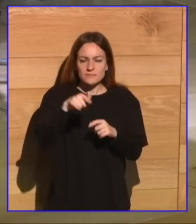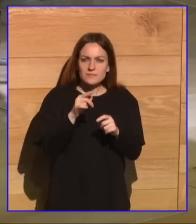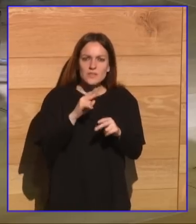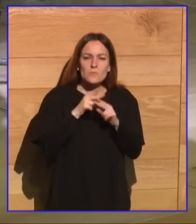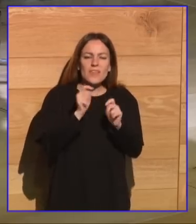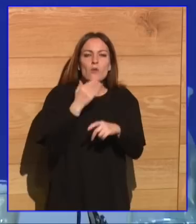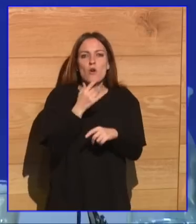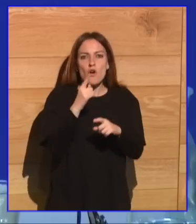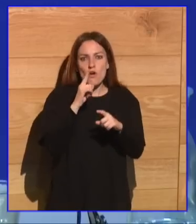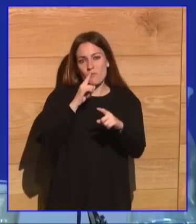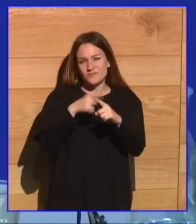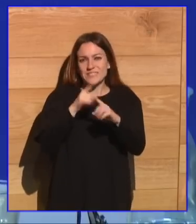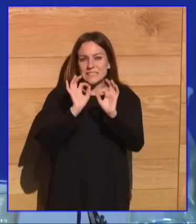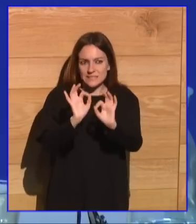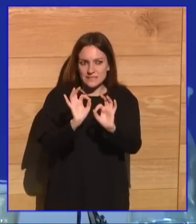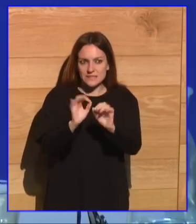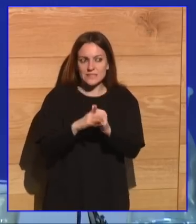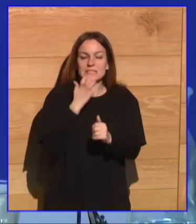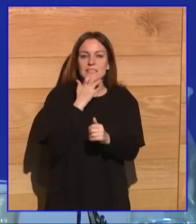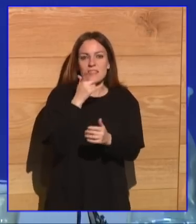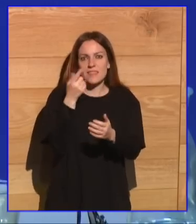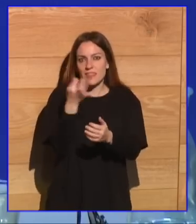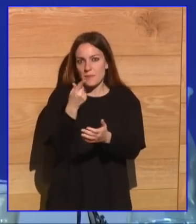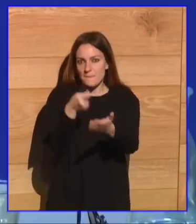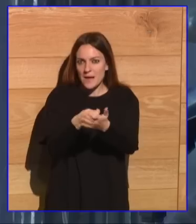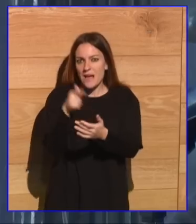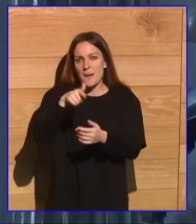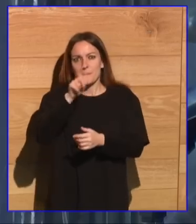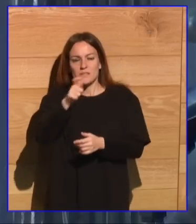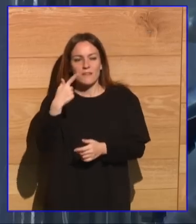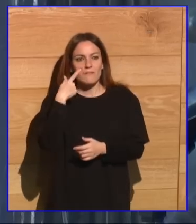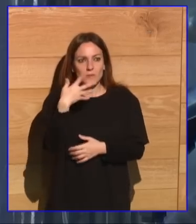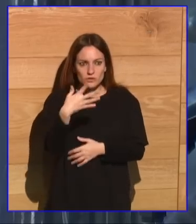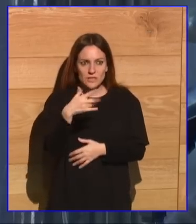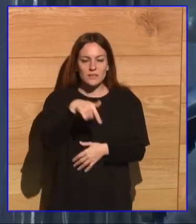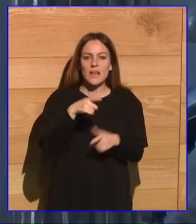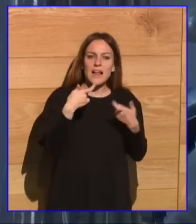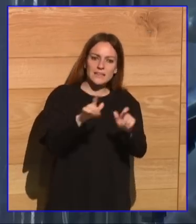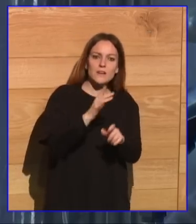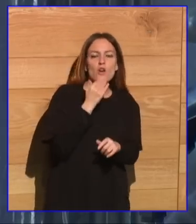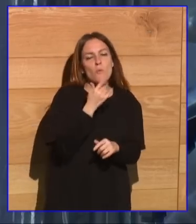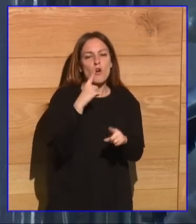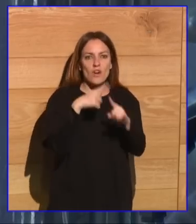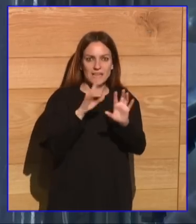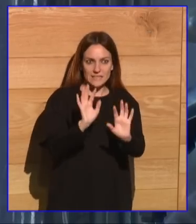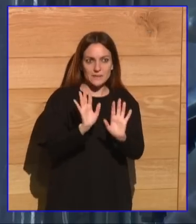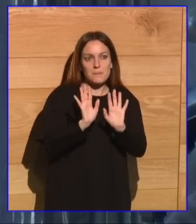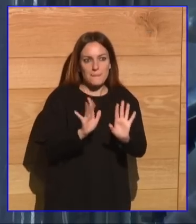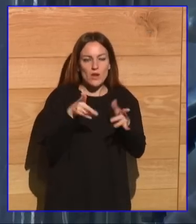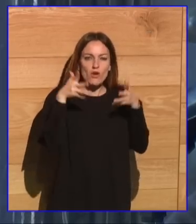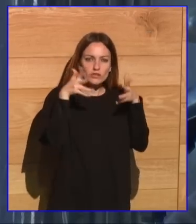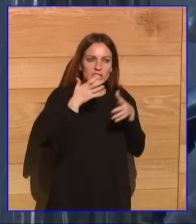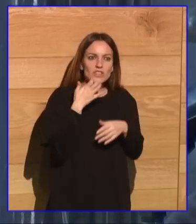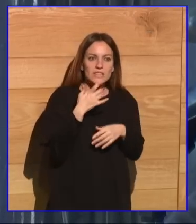cuando tienes que pagar a De Niro y cuando tienes que pagar a un Mickey Rourke que Fue estaba arriba del inicialmente todo. clasificada X, pero el consejo le dijo,